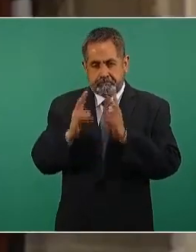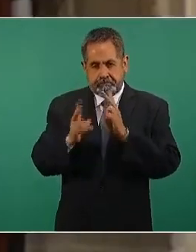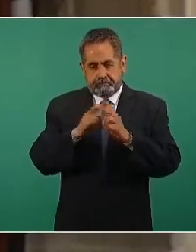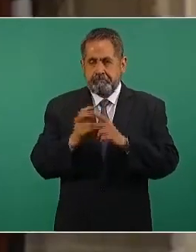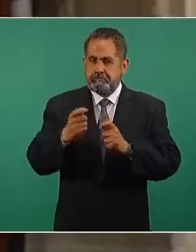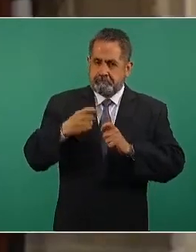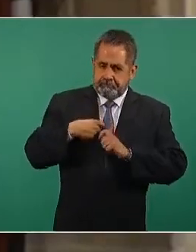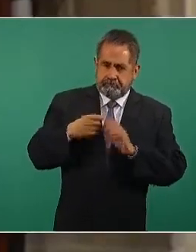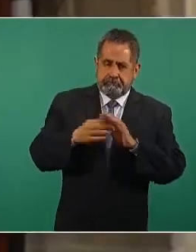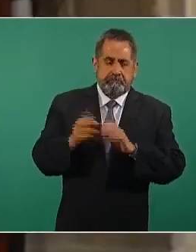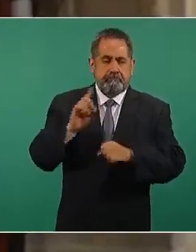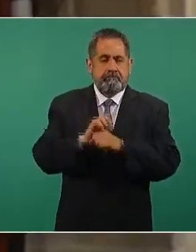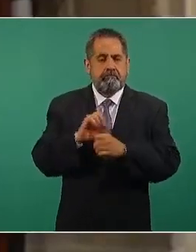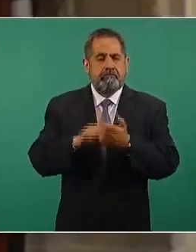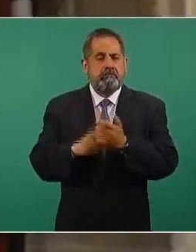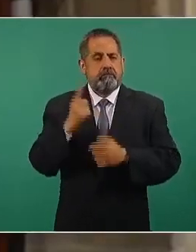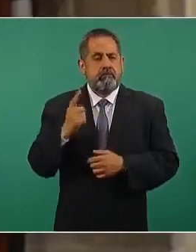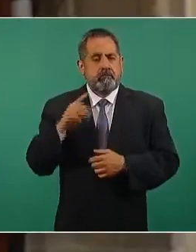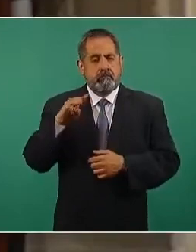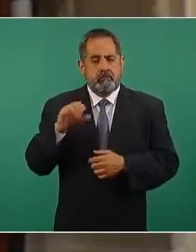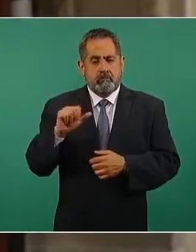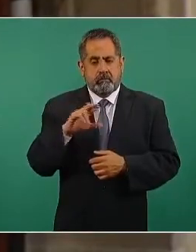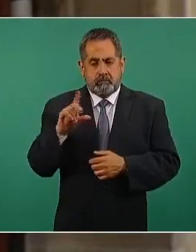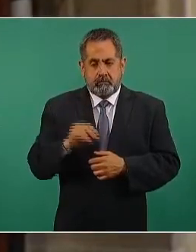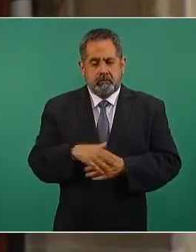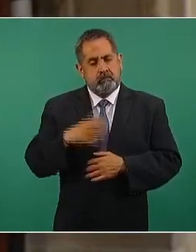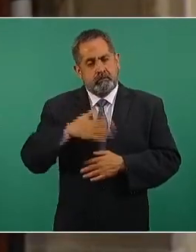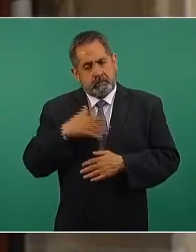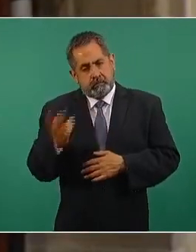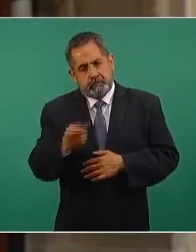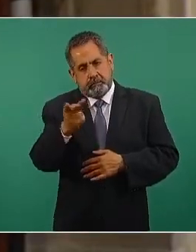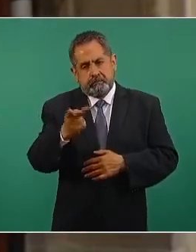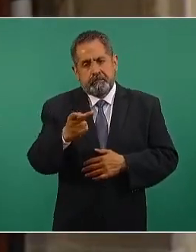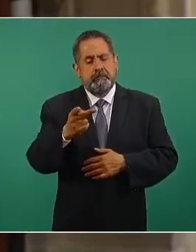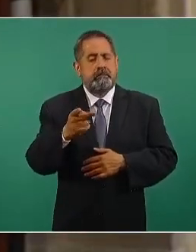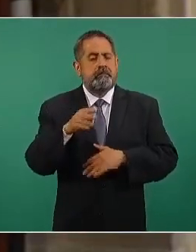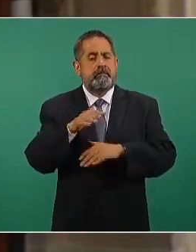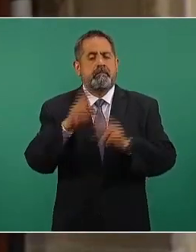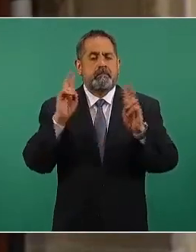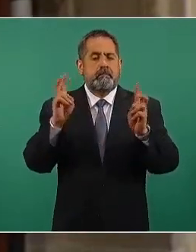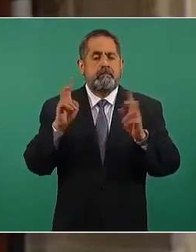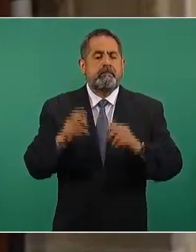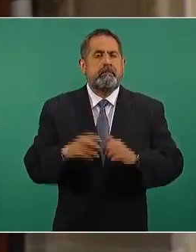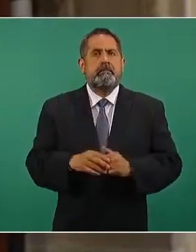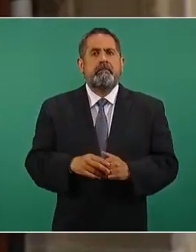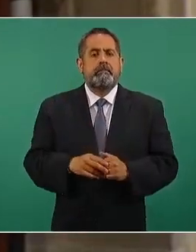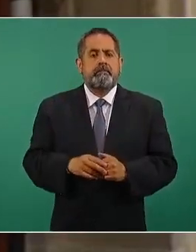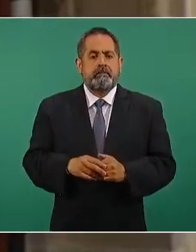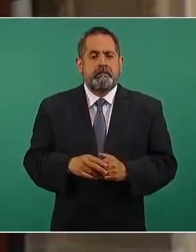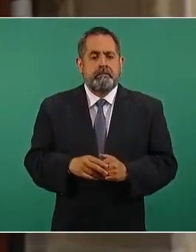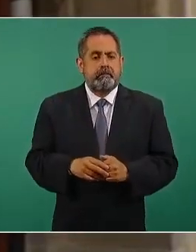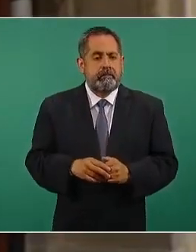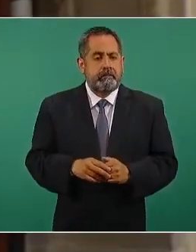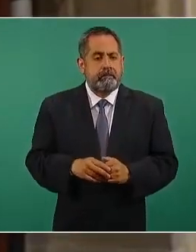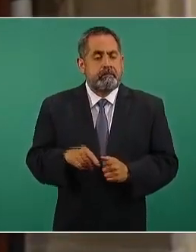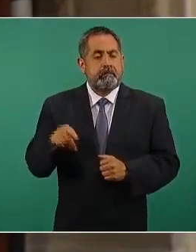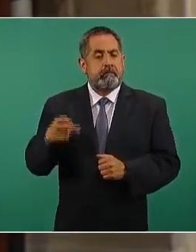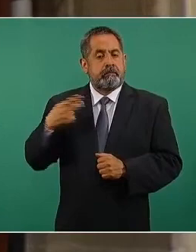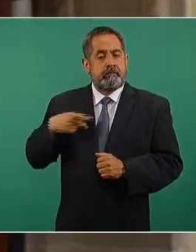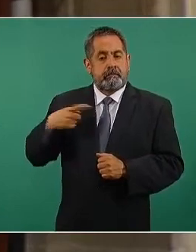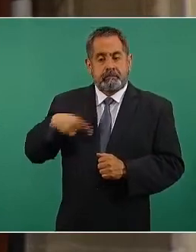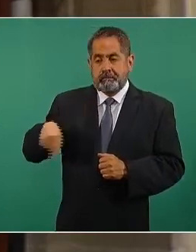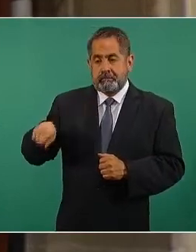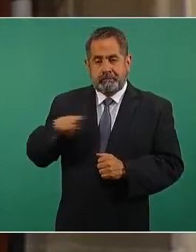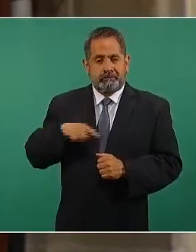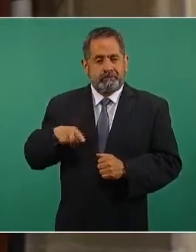dio la palabra, que fue el pasado 1 de marzo, le preguntaba yo sobre el tema de Exbraceros con motivo de la